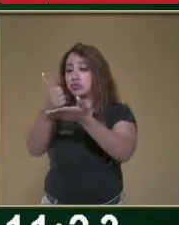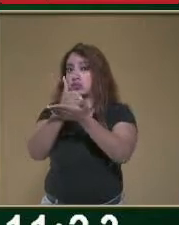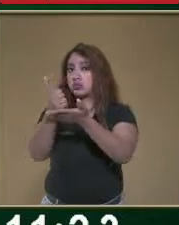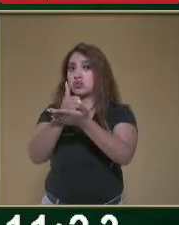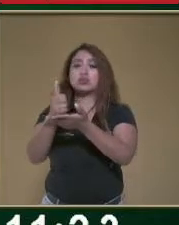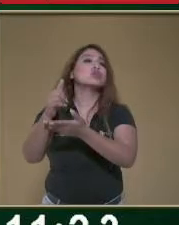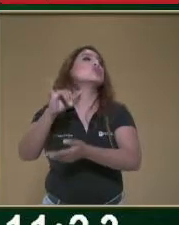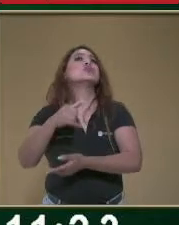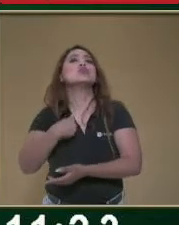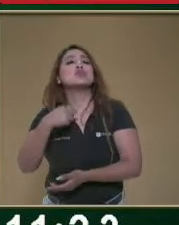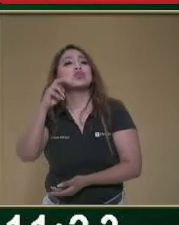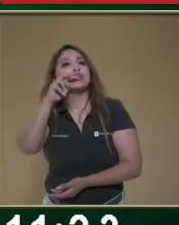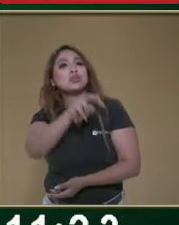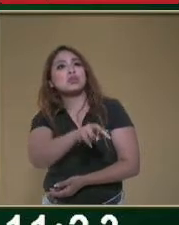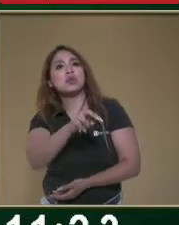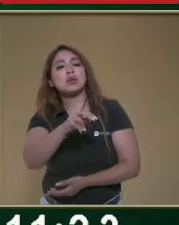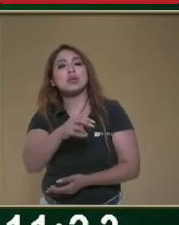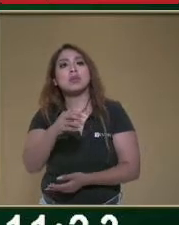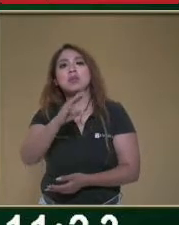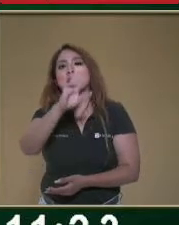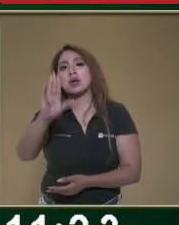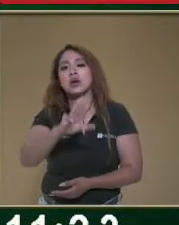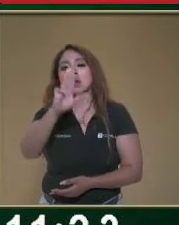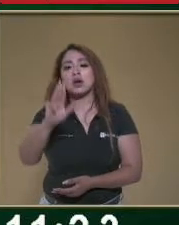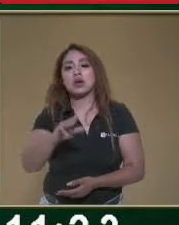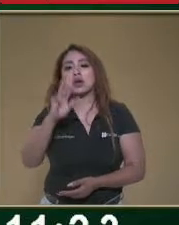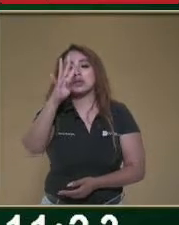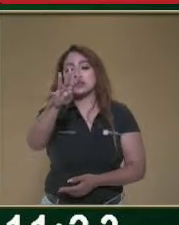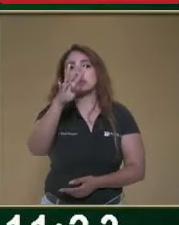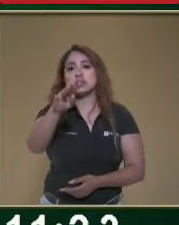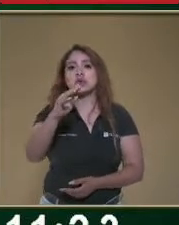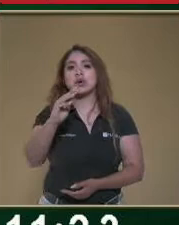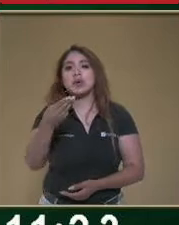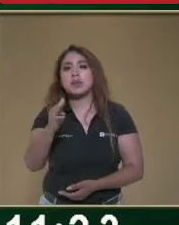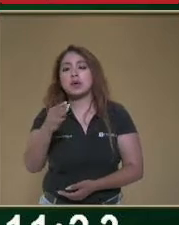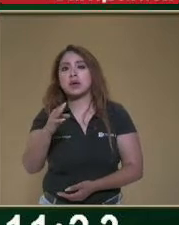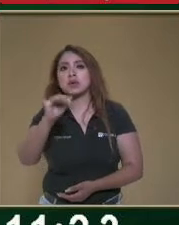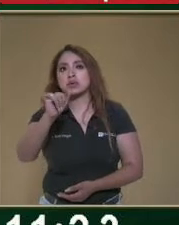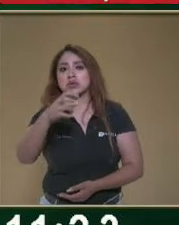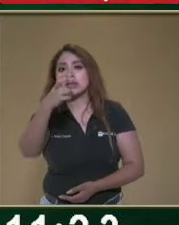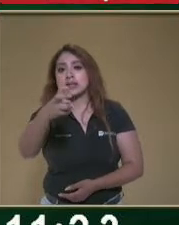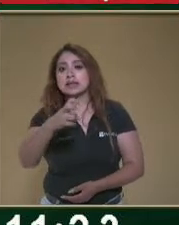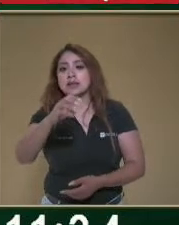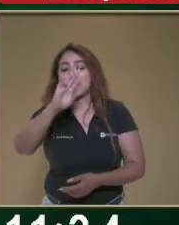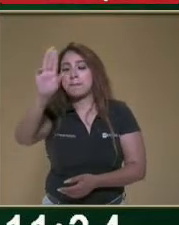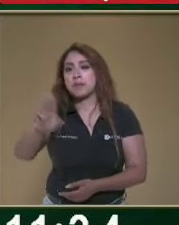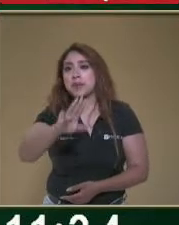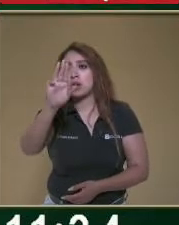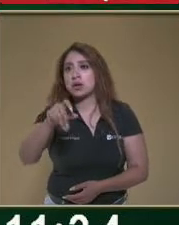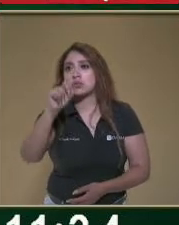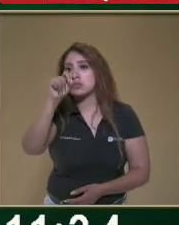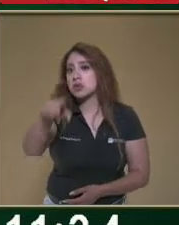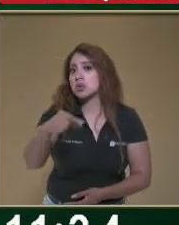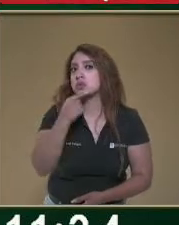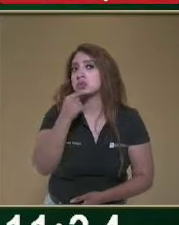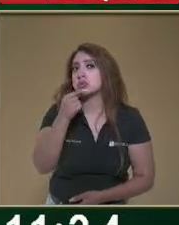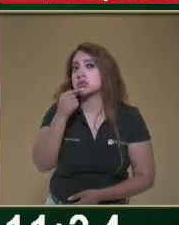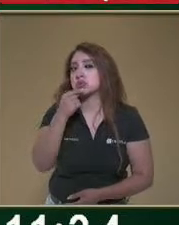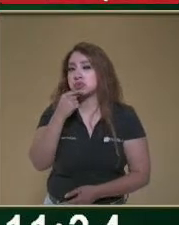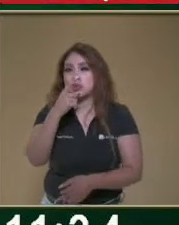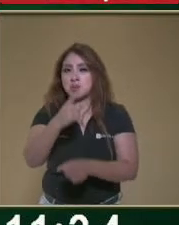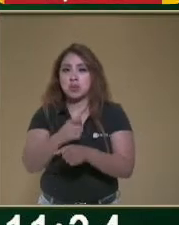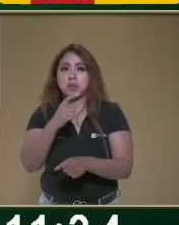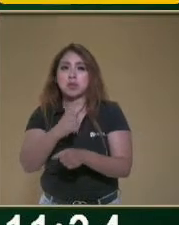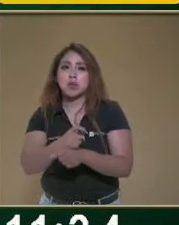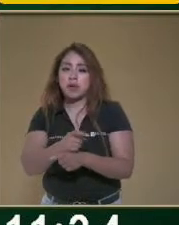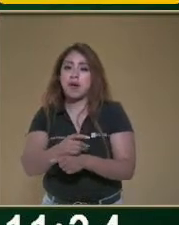Entonces, el miércoles pasado fue el miércoles 19 de mayo. Y ese miércoles también los niños de primer grado fueron a